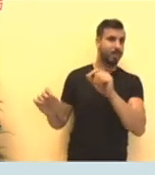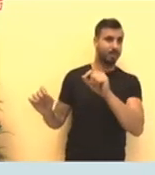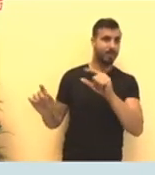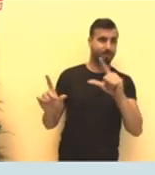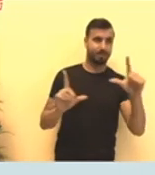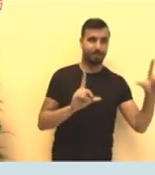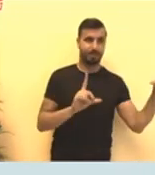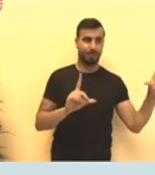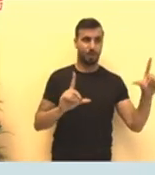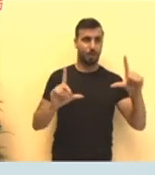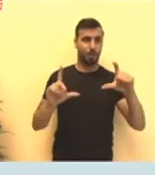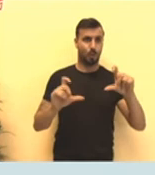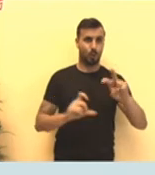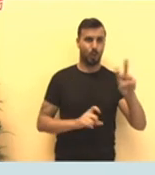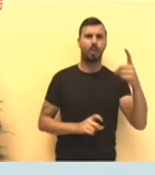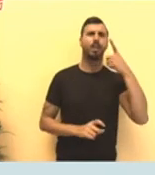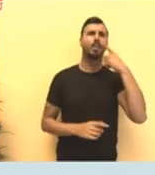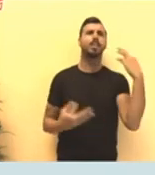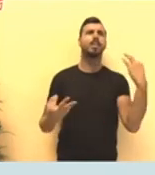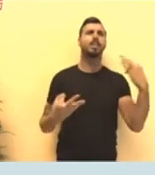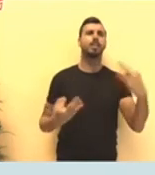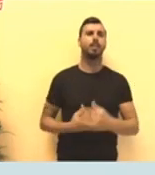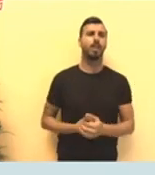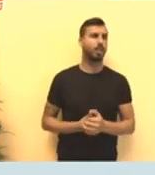Leti. ¿Y aquí?